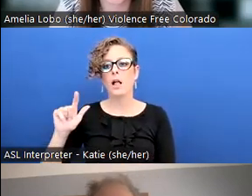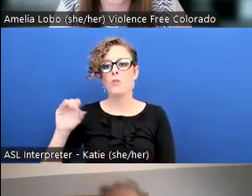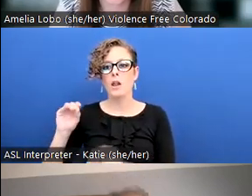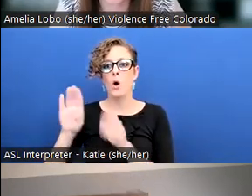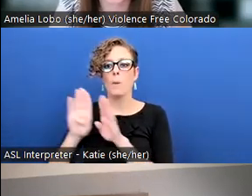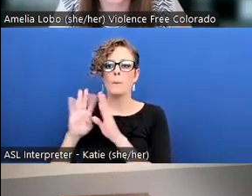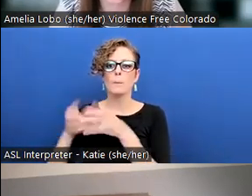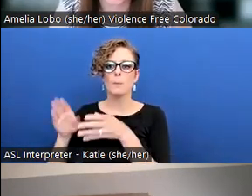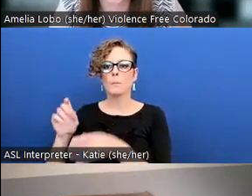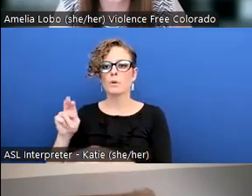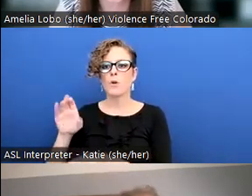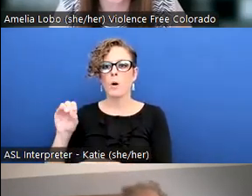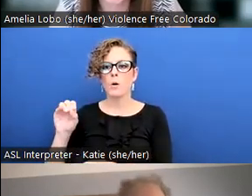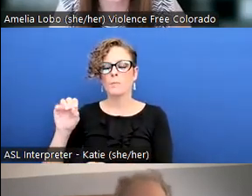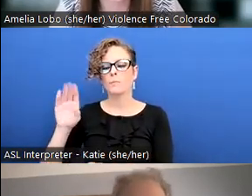actos legislativos.